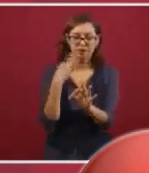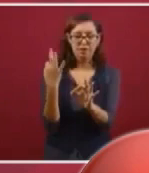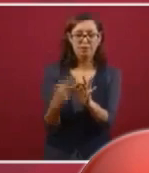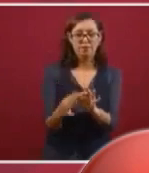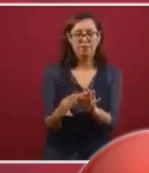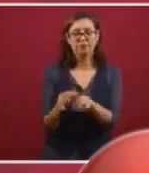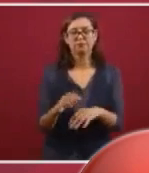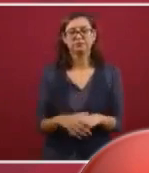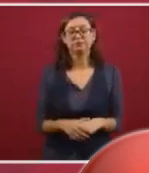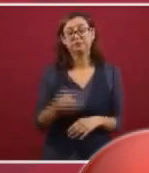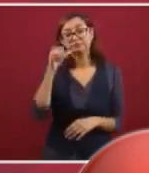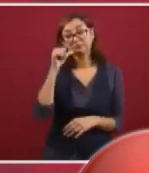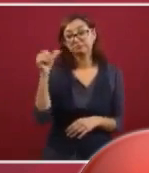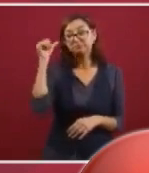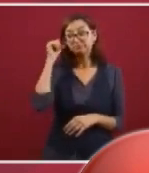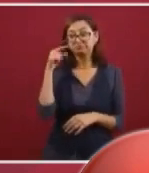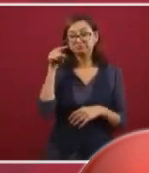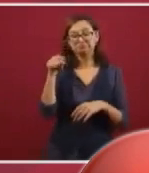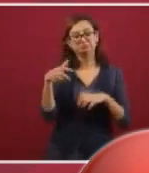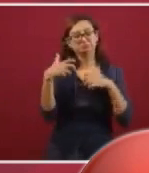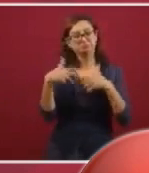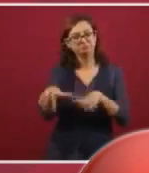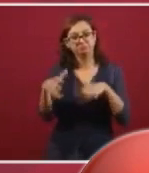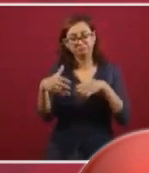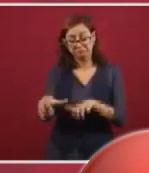Si ayer hubo protestas, bueno, pues